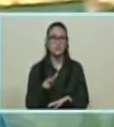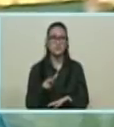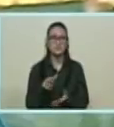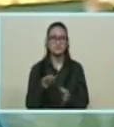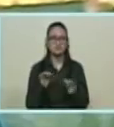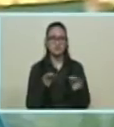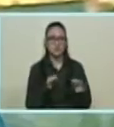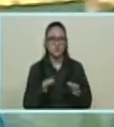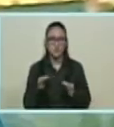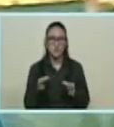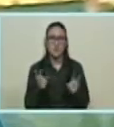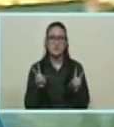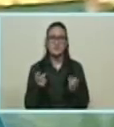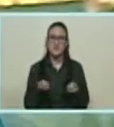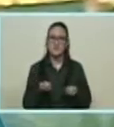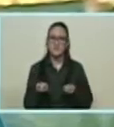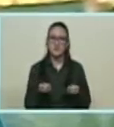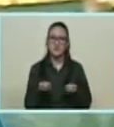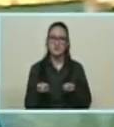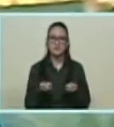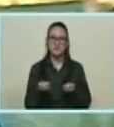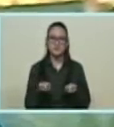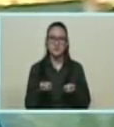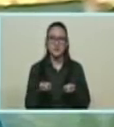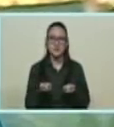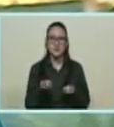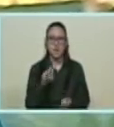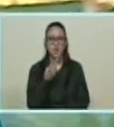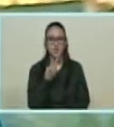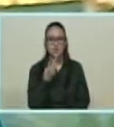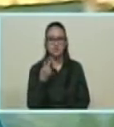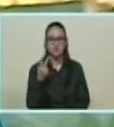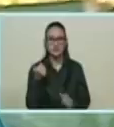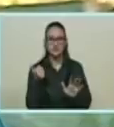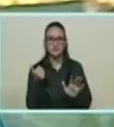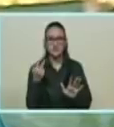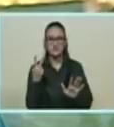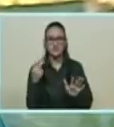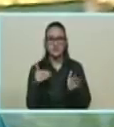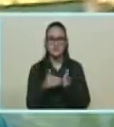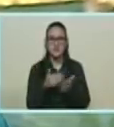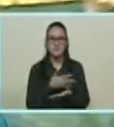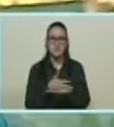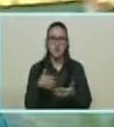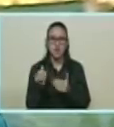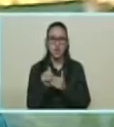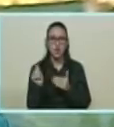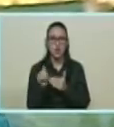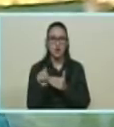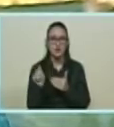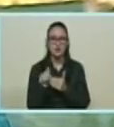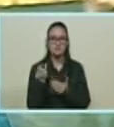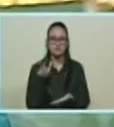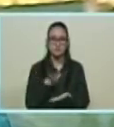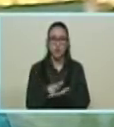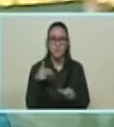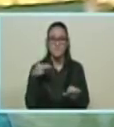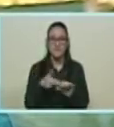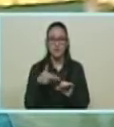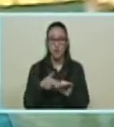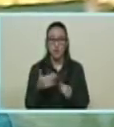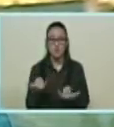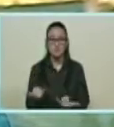sustenta instrumentos financieros por 267 mil millones de dólares con petróleo